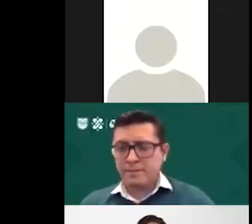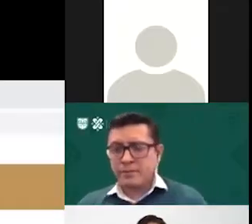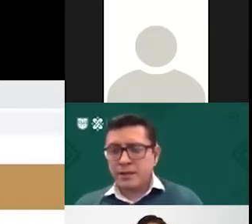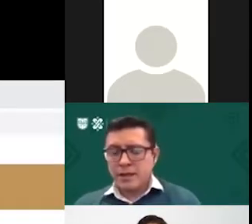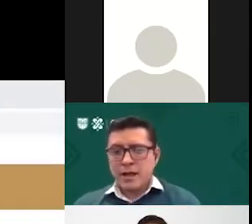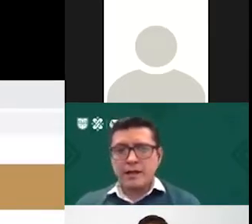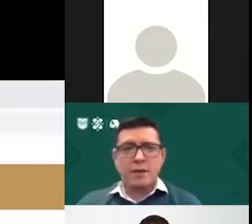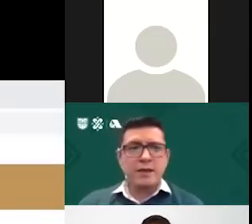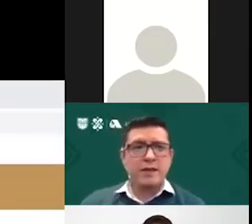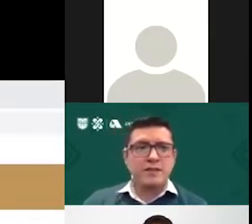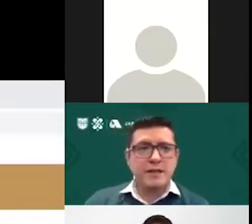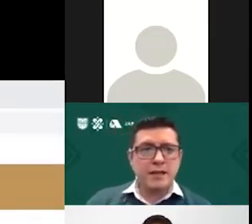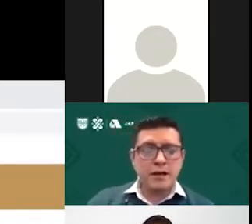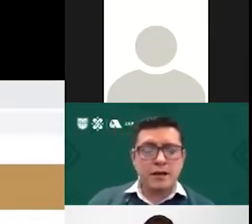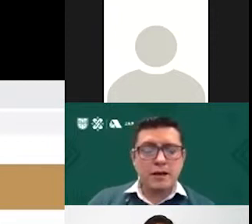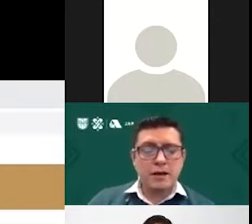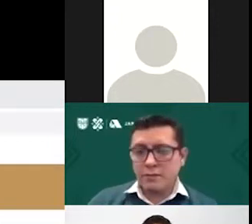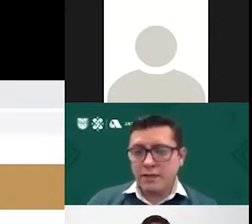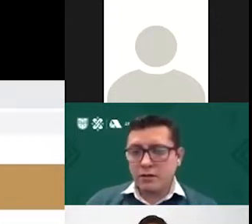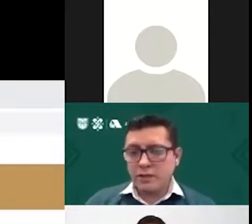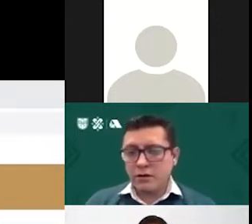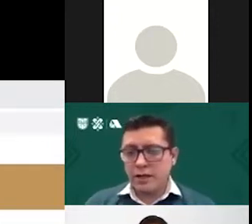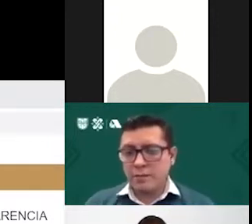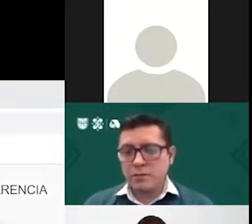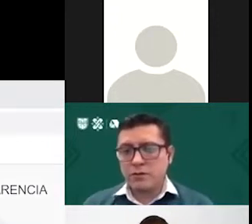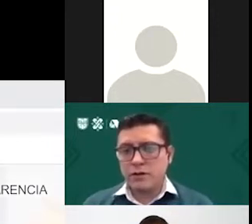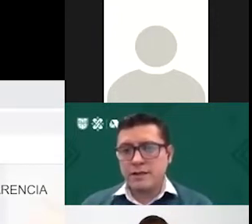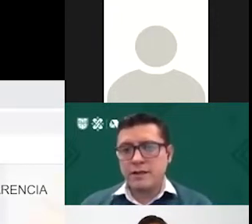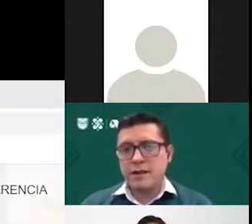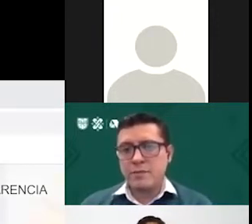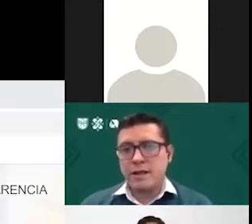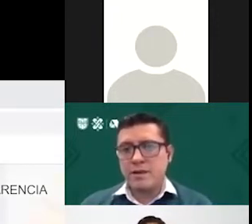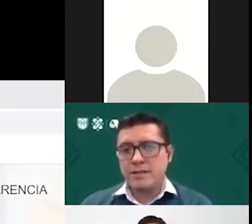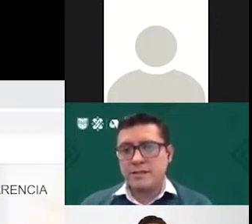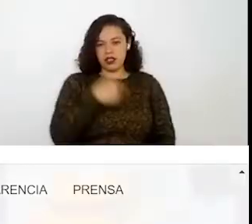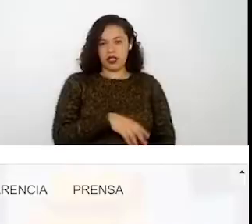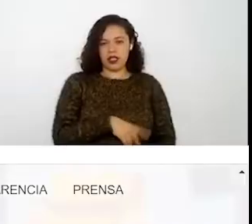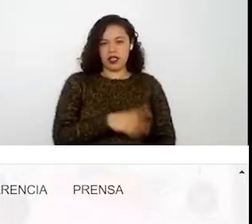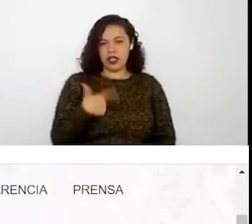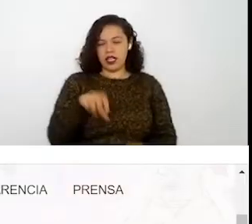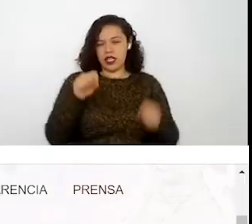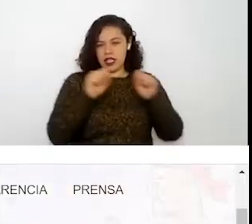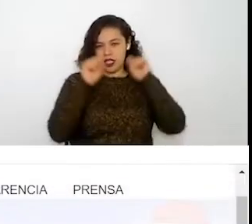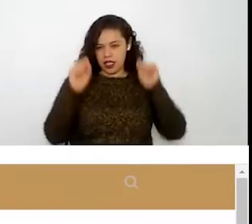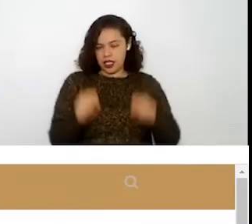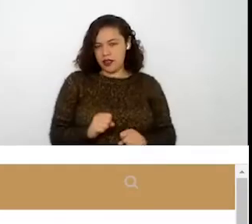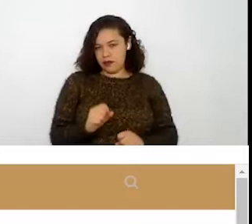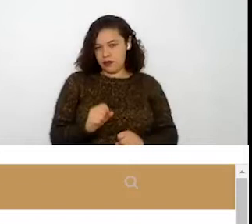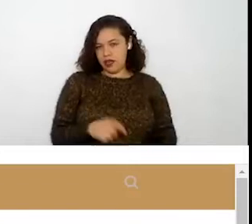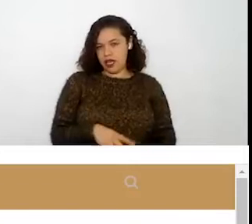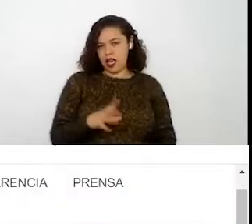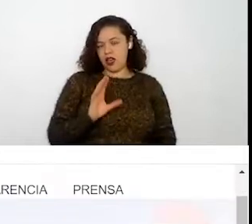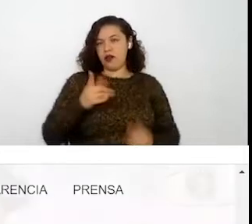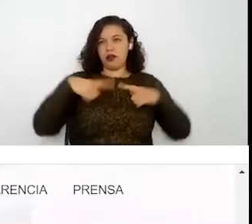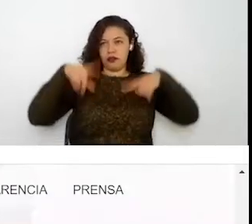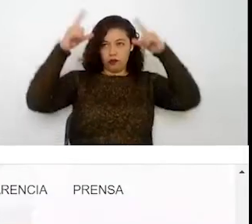Ok aquí a la página oficial de la junta van a encontrar lo que le llamamos lo que es el mapa en la parte de sistemas en una parte media de la página